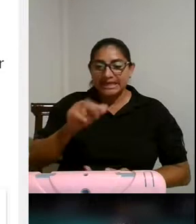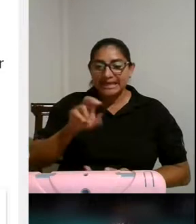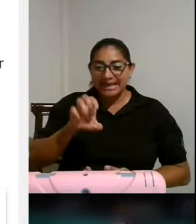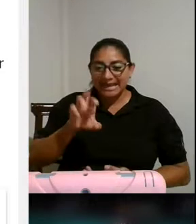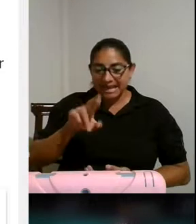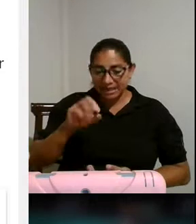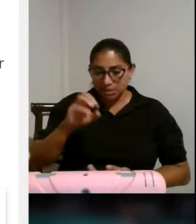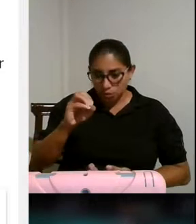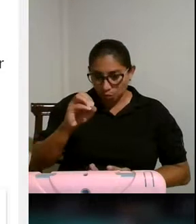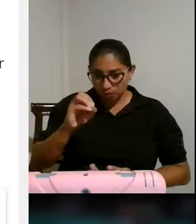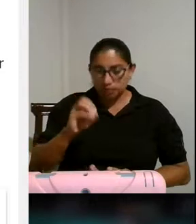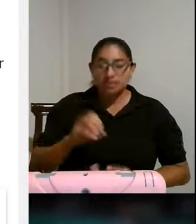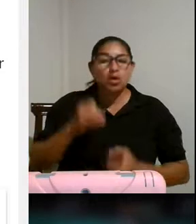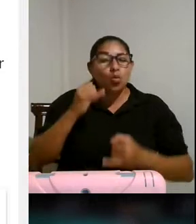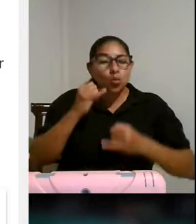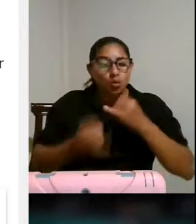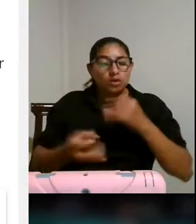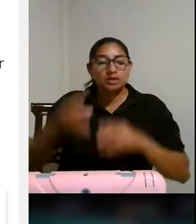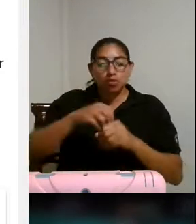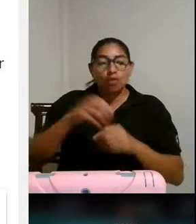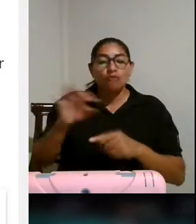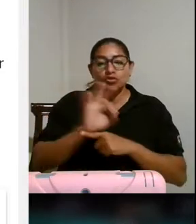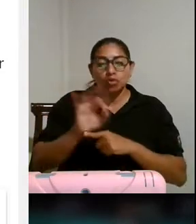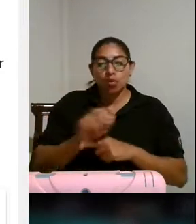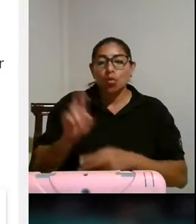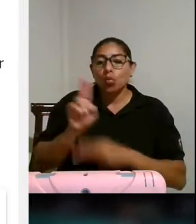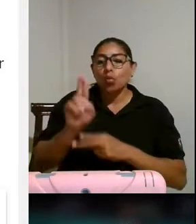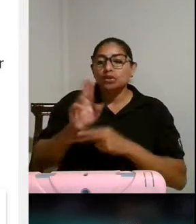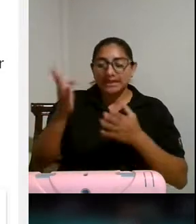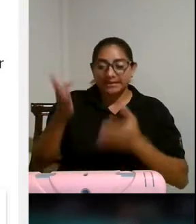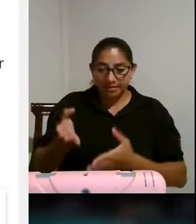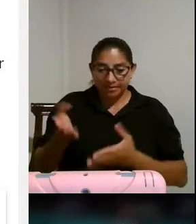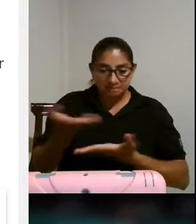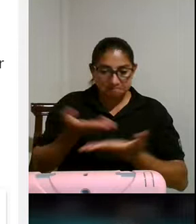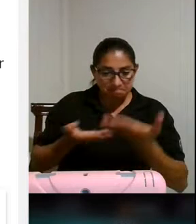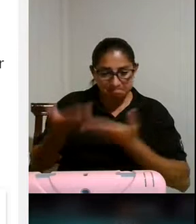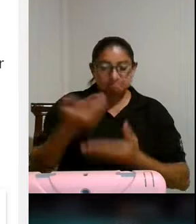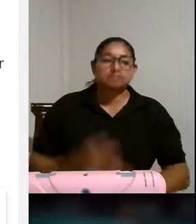y por último incluí la función de utilidad.